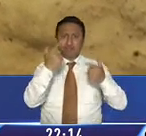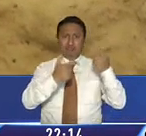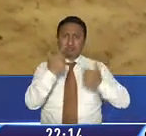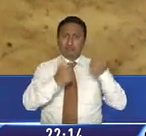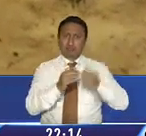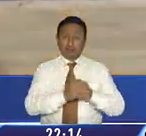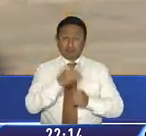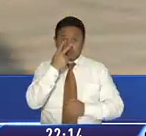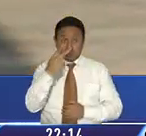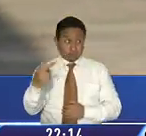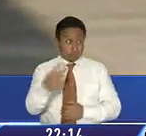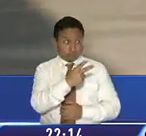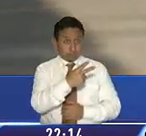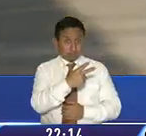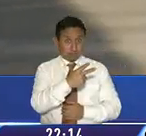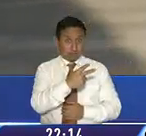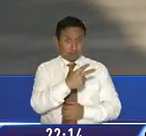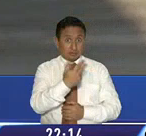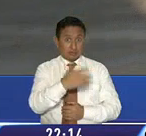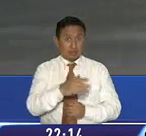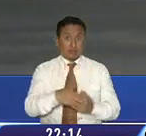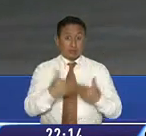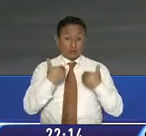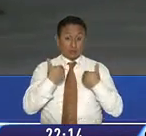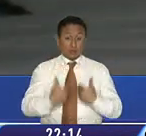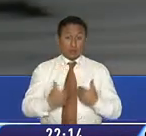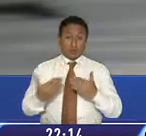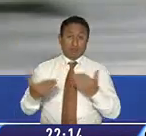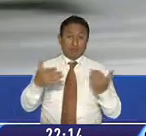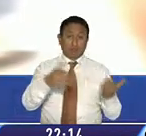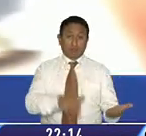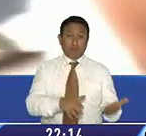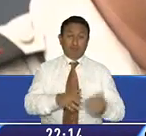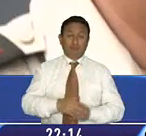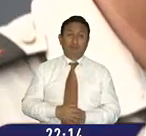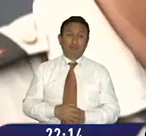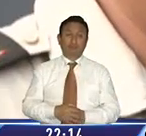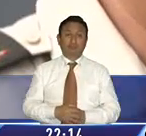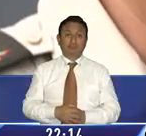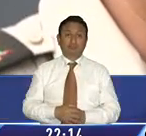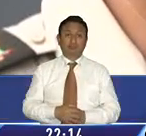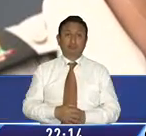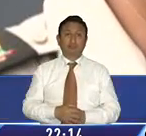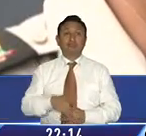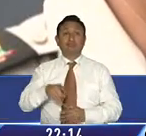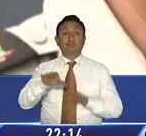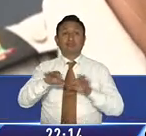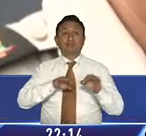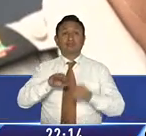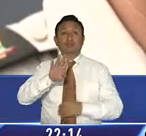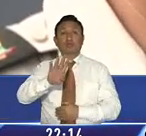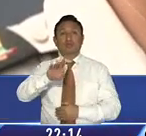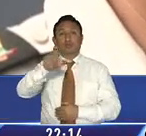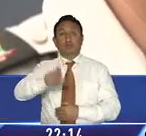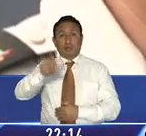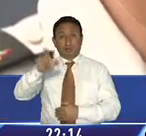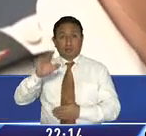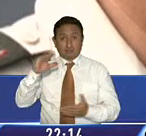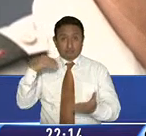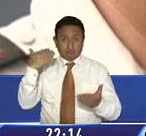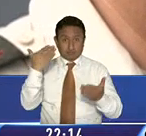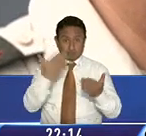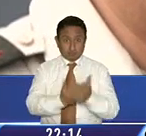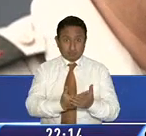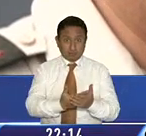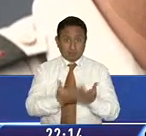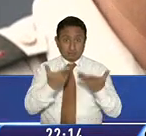lo sucedido, solo encontraron los cuerpos sobre la calzada. Indican que 4 personas habían llegado luego de